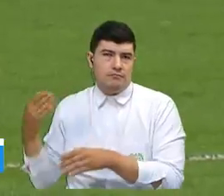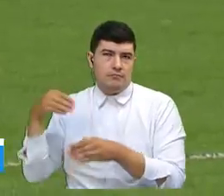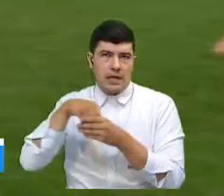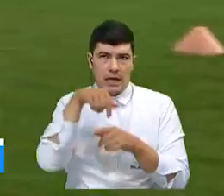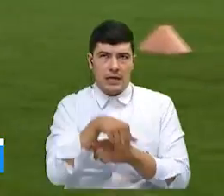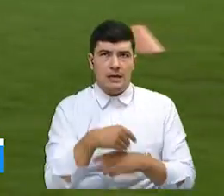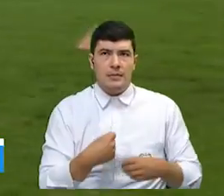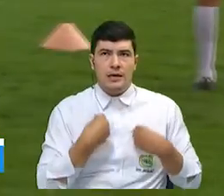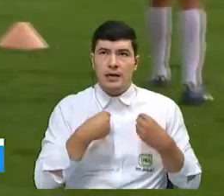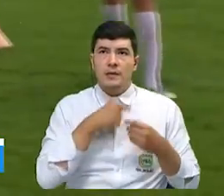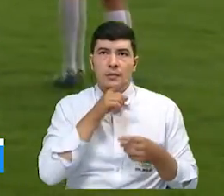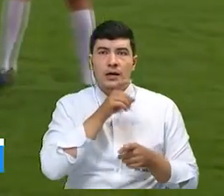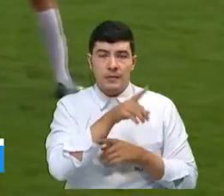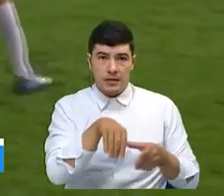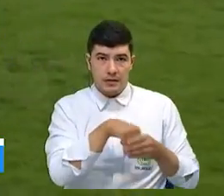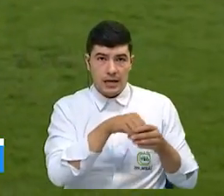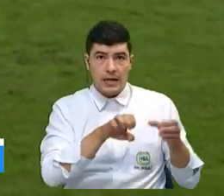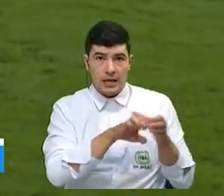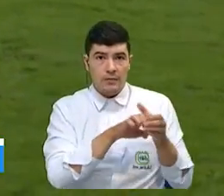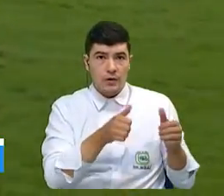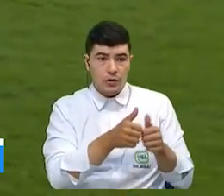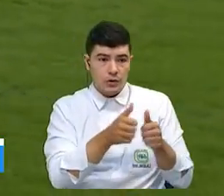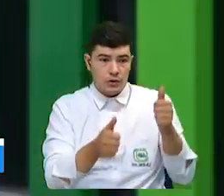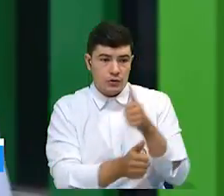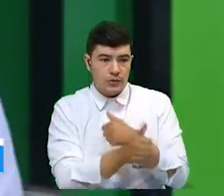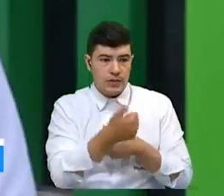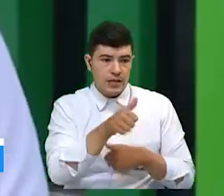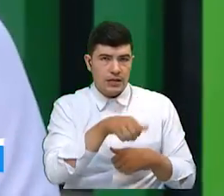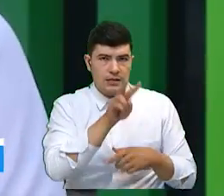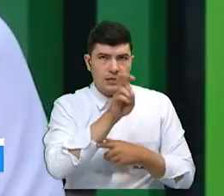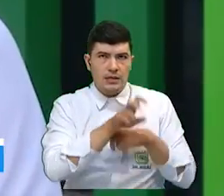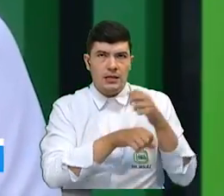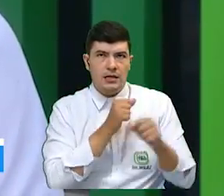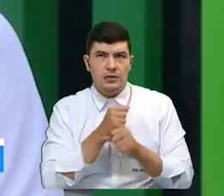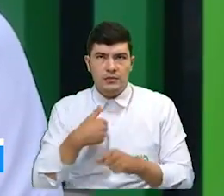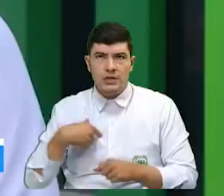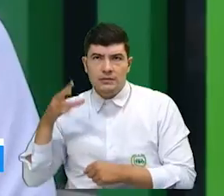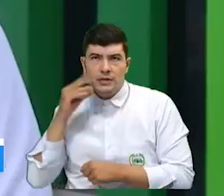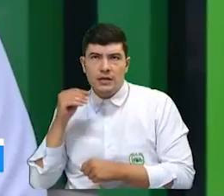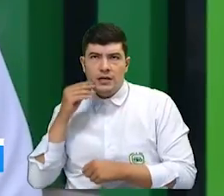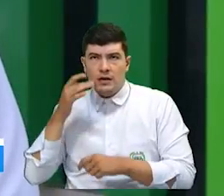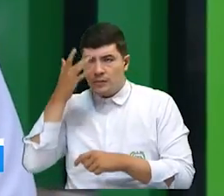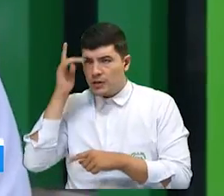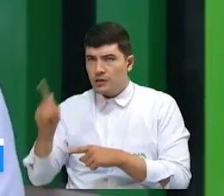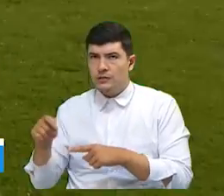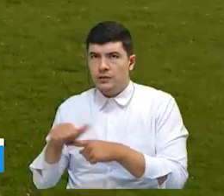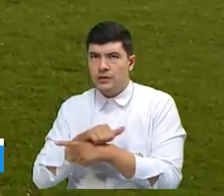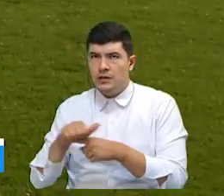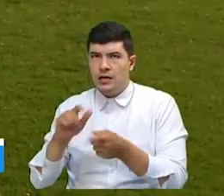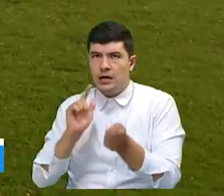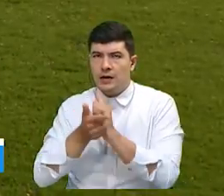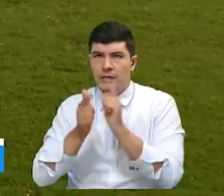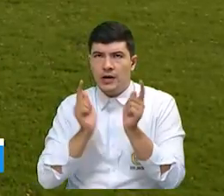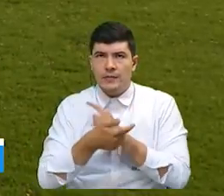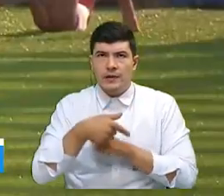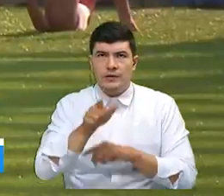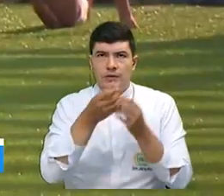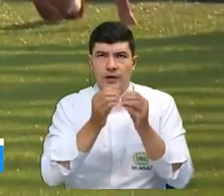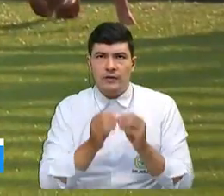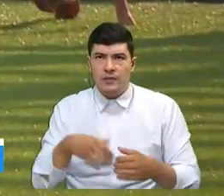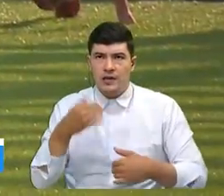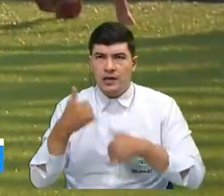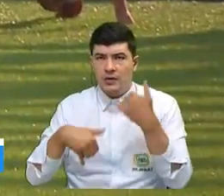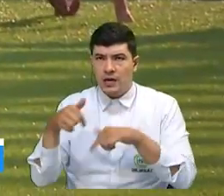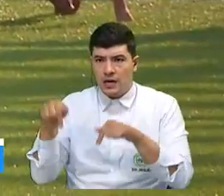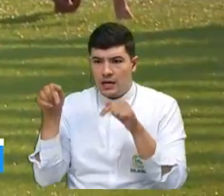y hacer parte del equipo sub-17. Es una experiencia nueva para mí porque los entrenamientos han cambiado demasiado. Es un estilo diferente de juego